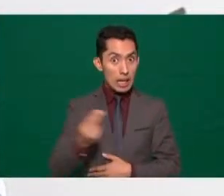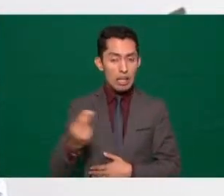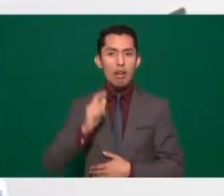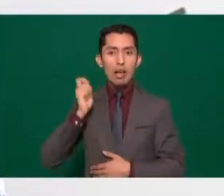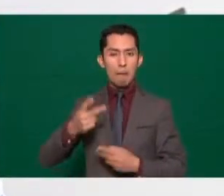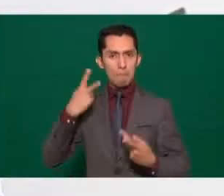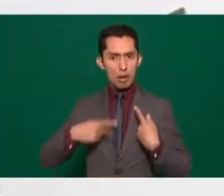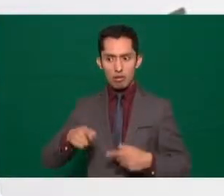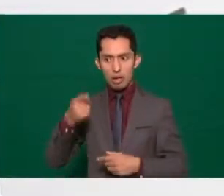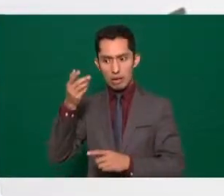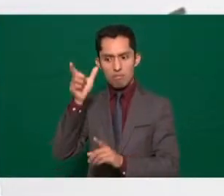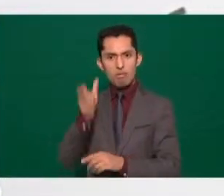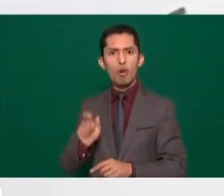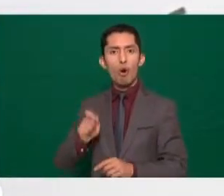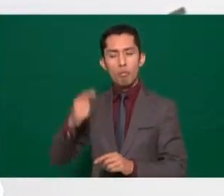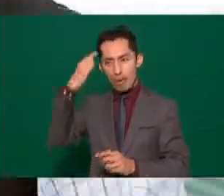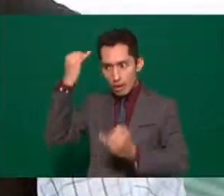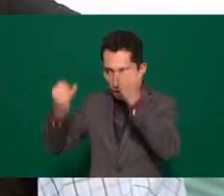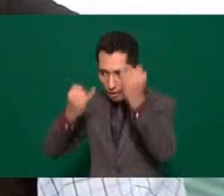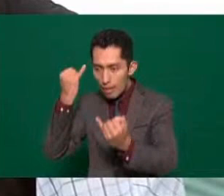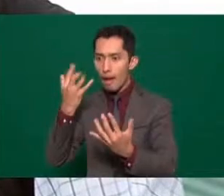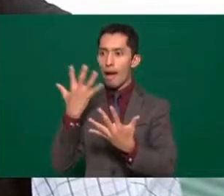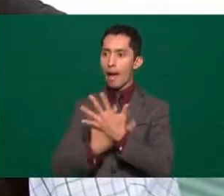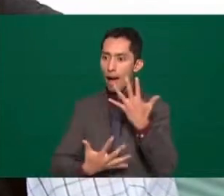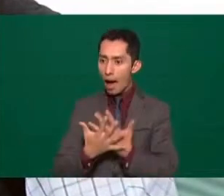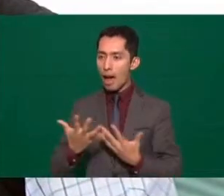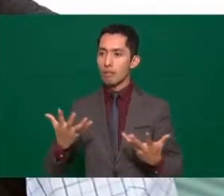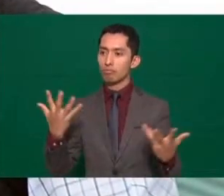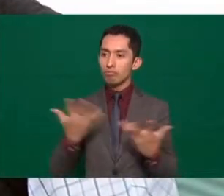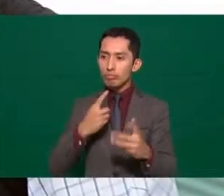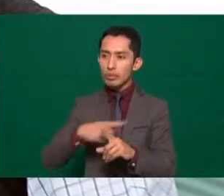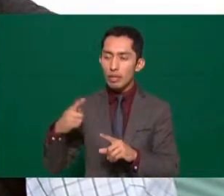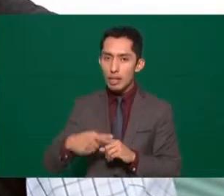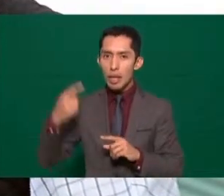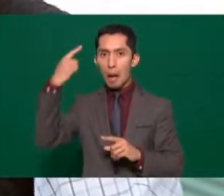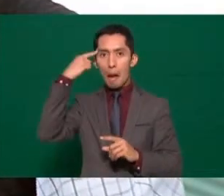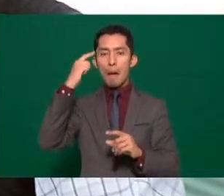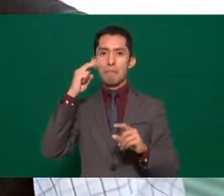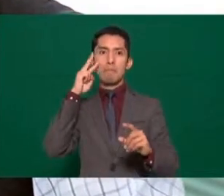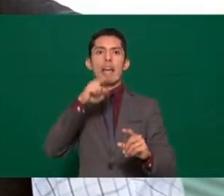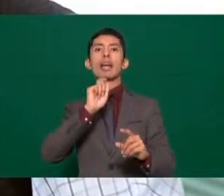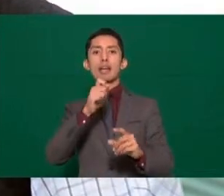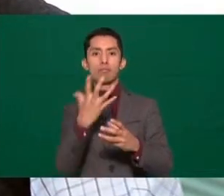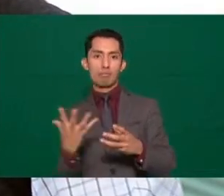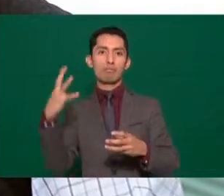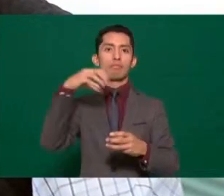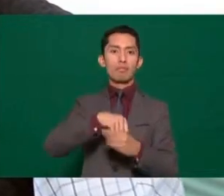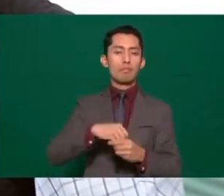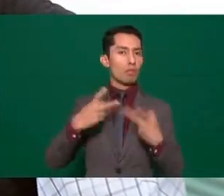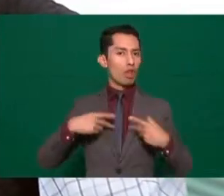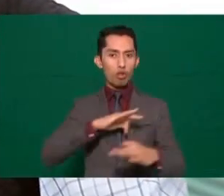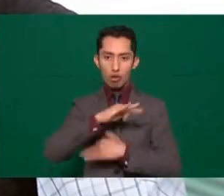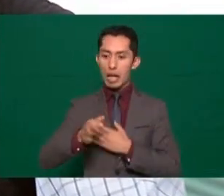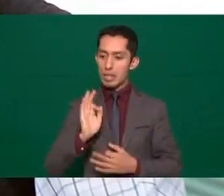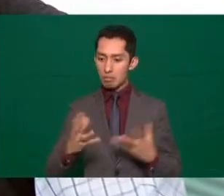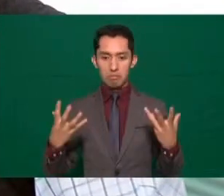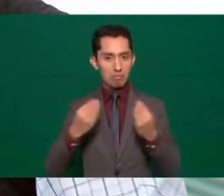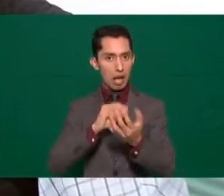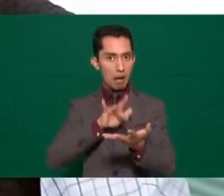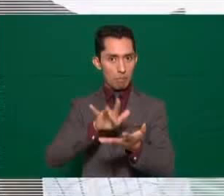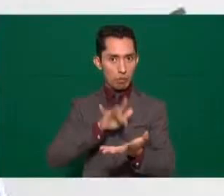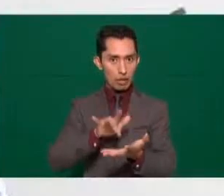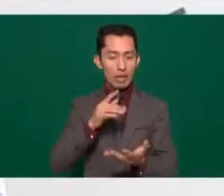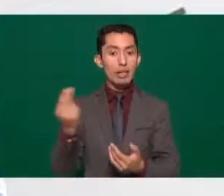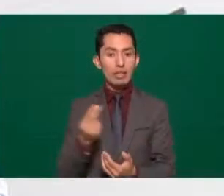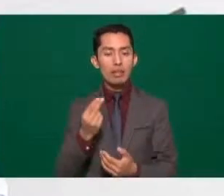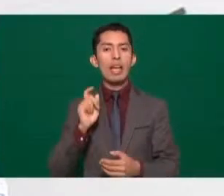creativos, sino emprendedores, críticos y con visión de inclusión social. Hoy el sector educativo debe contemplar el uso de